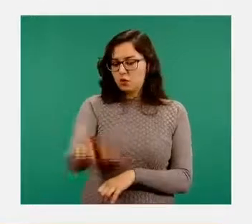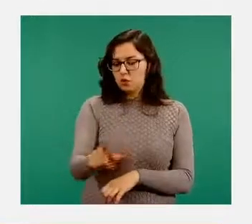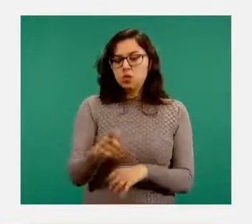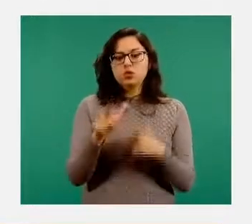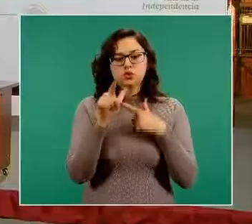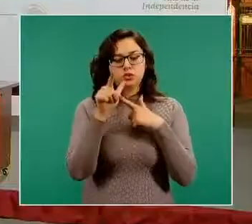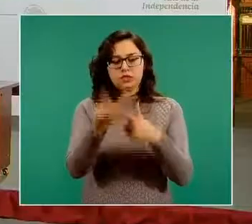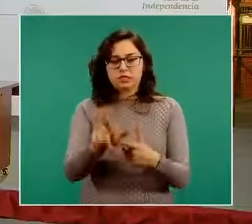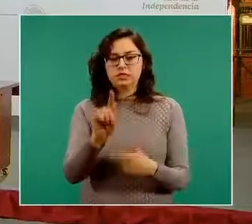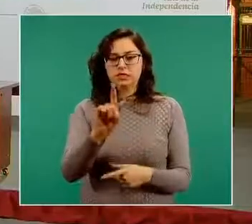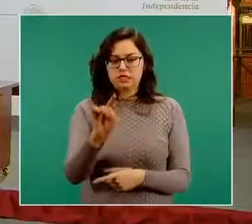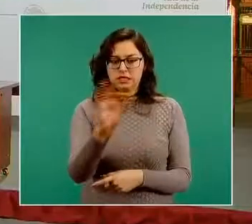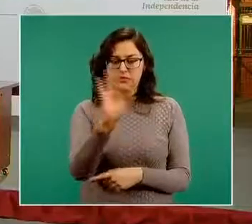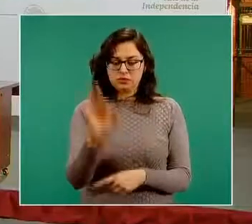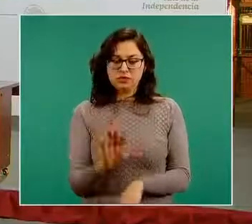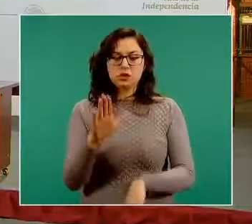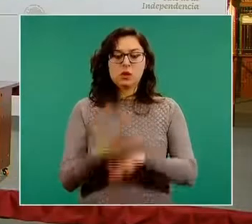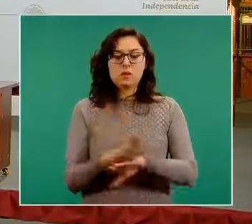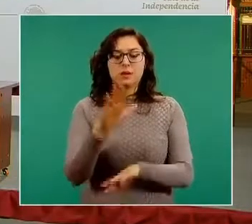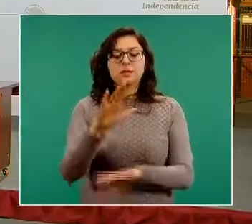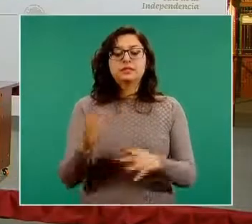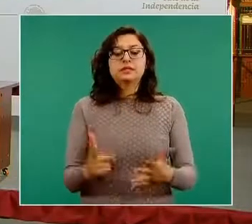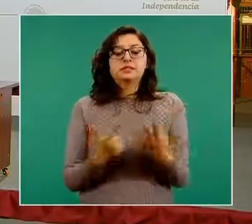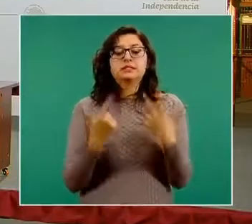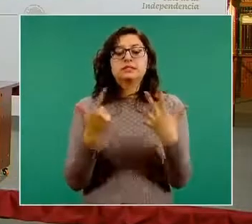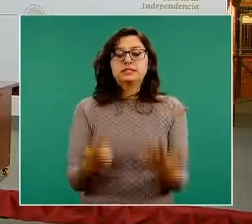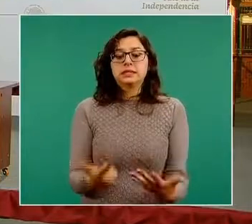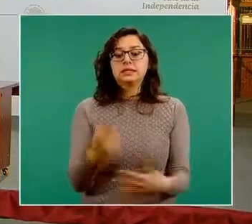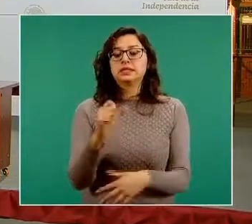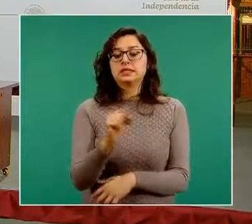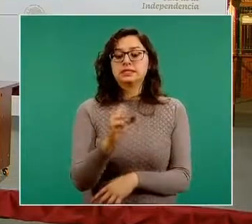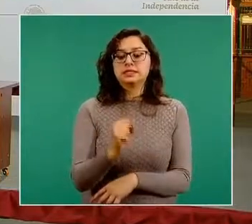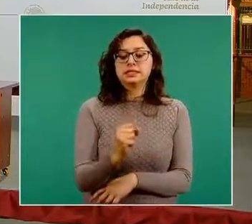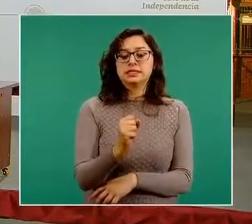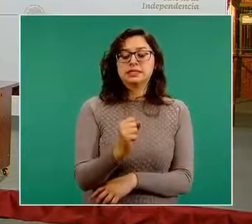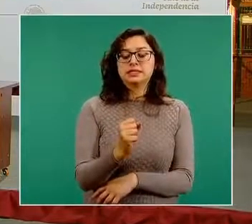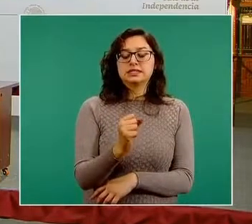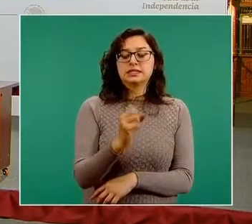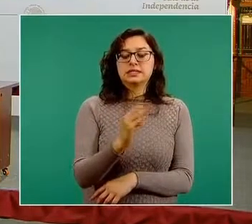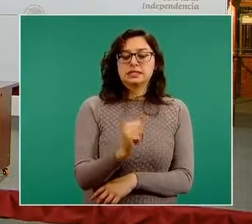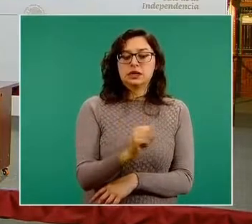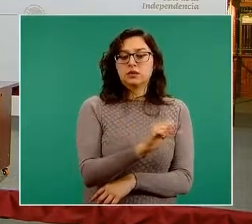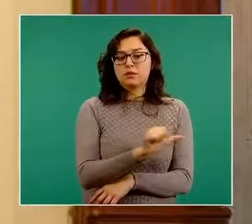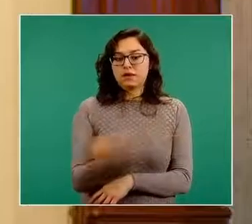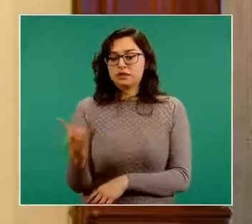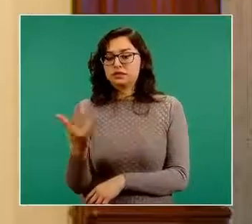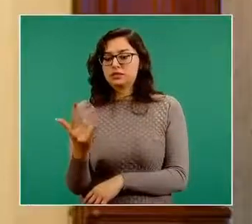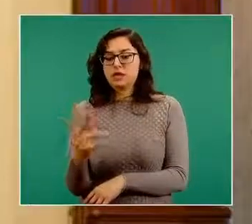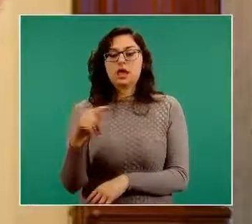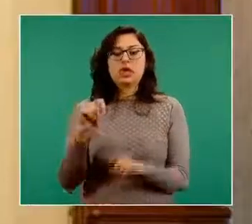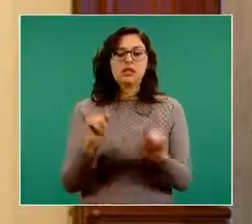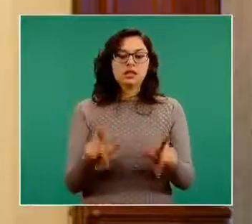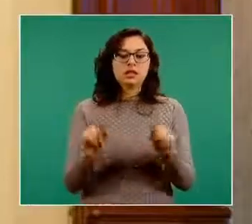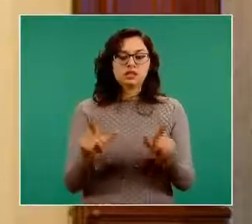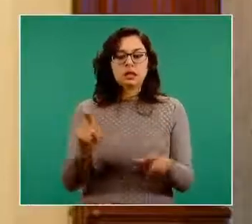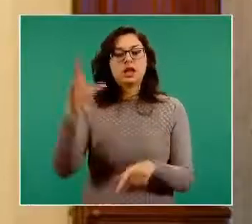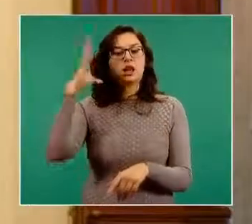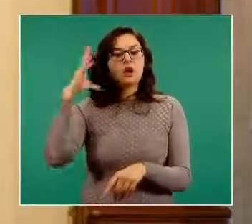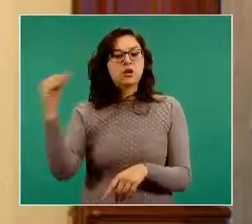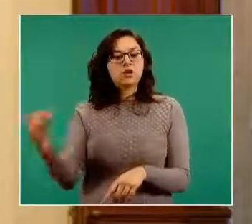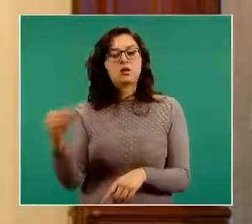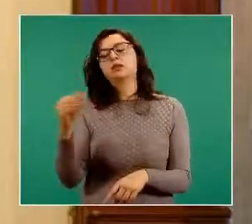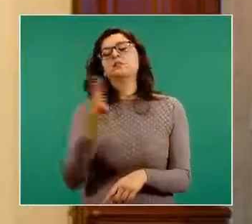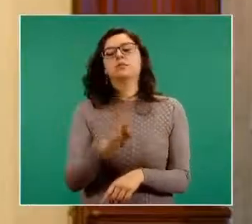León. Son ahora 7 las que están en el siguiente rango, entre 69 y 50. Tlaxcala, Colima, Baja California,